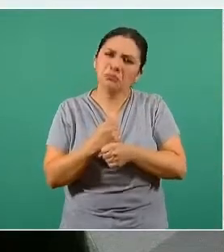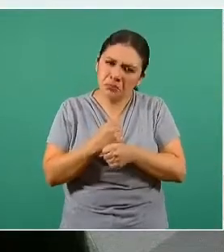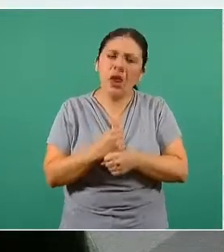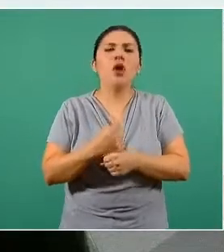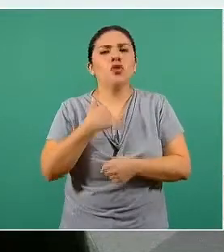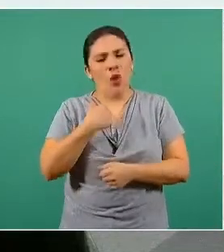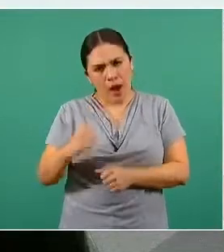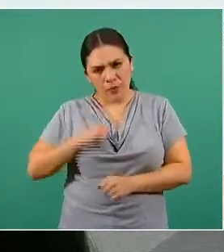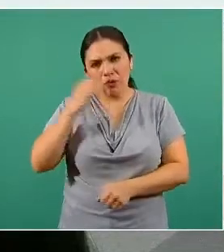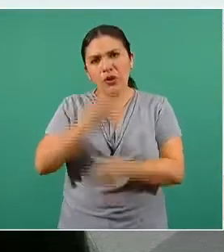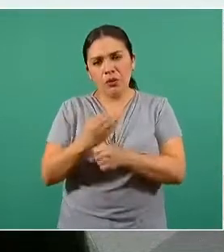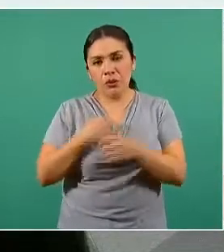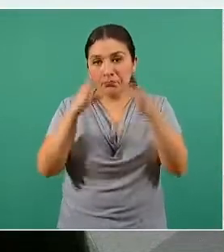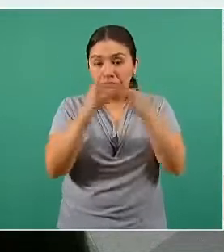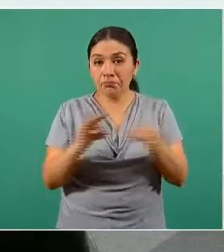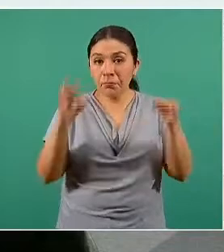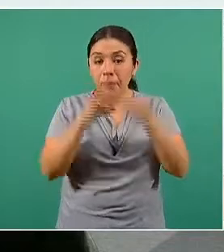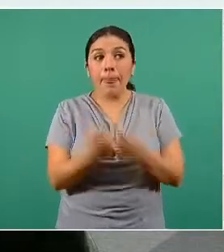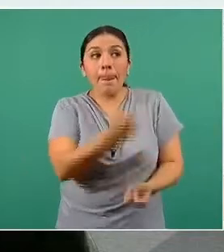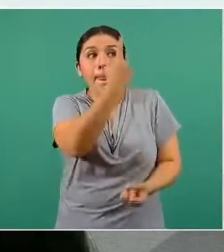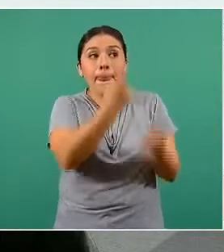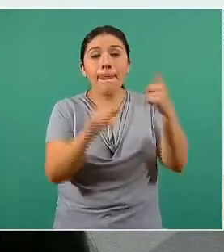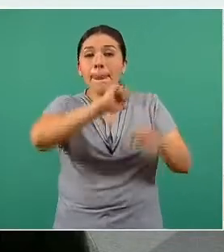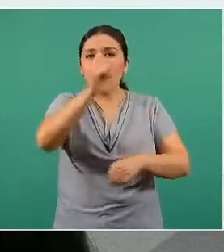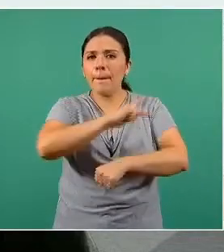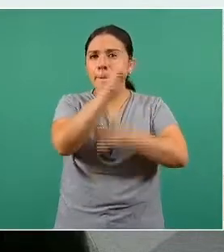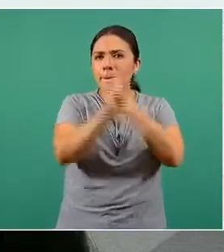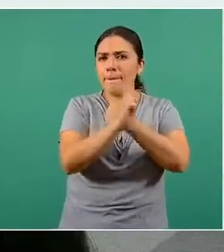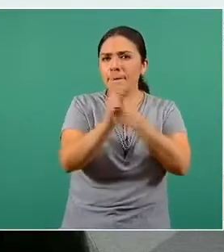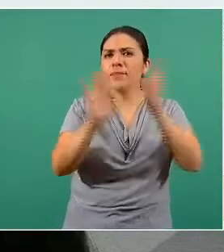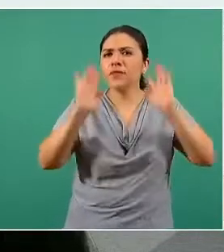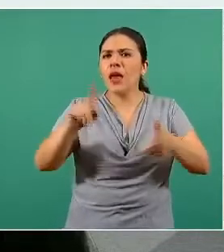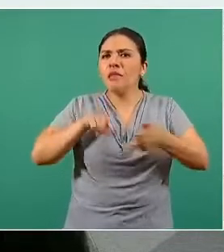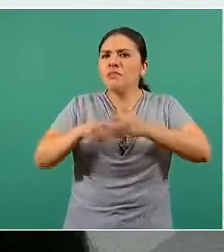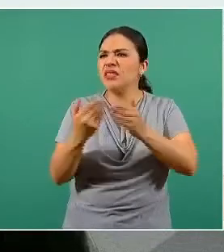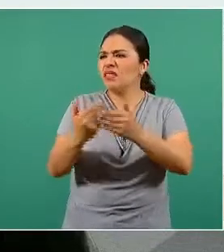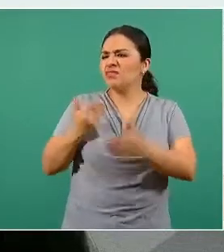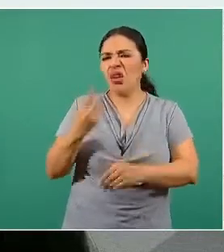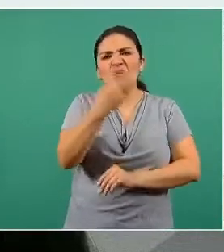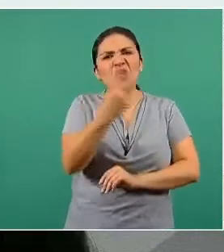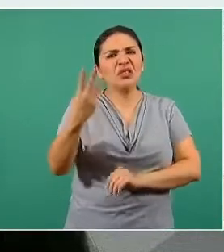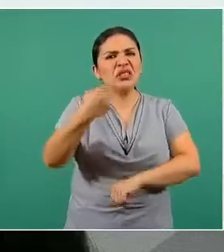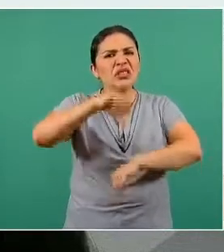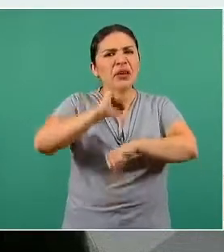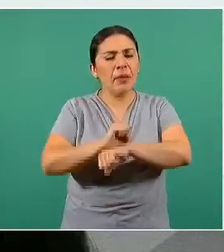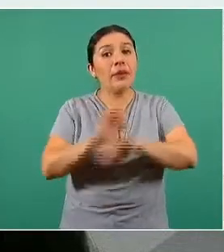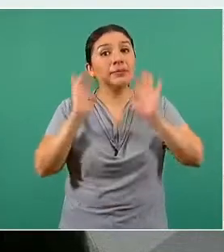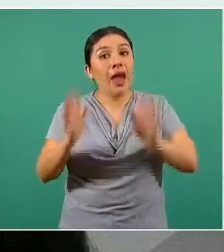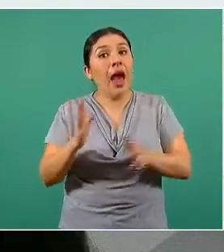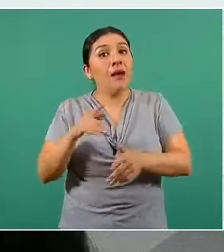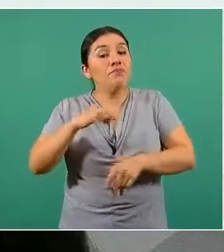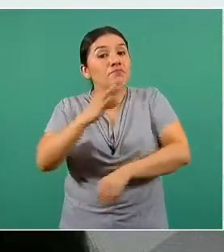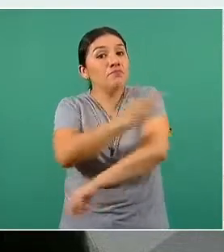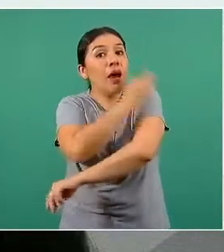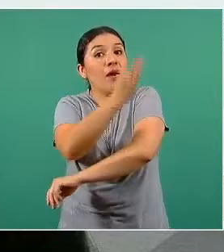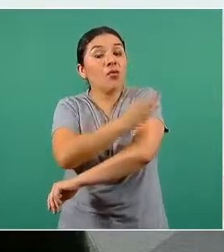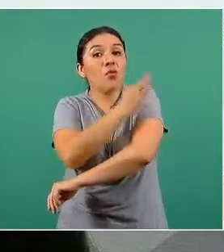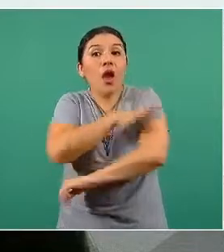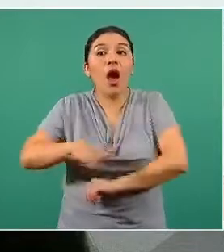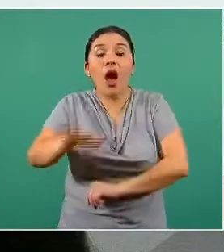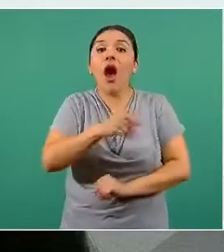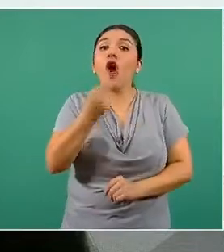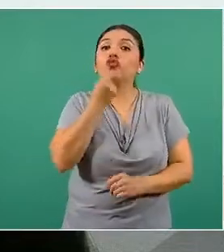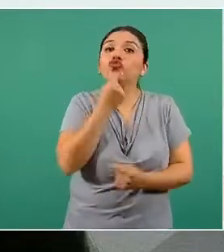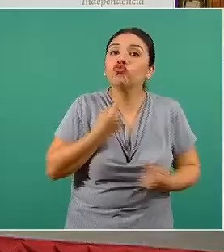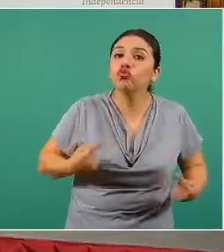aprovecho para comentarlo, ya se inició hace aproximadamente 2 o 3 semanas la vacunación de